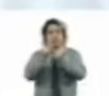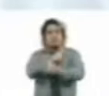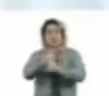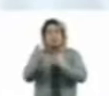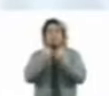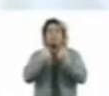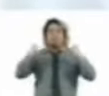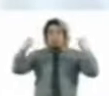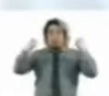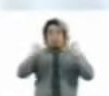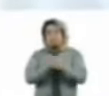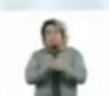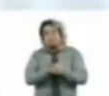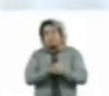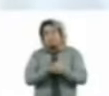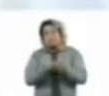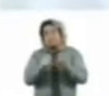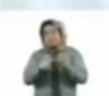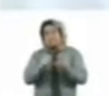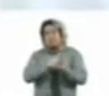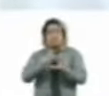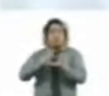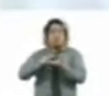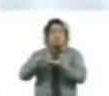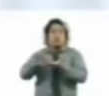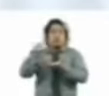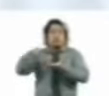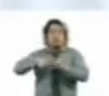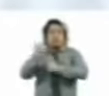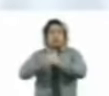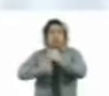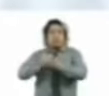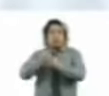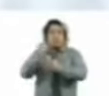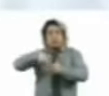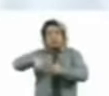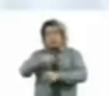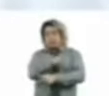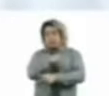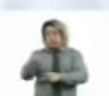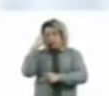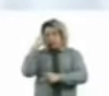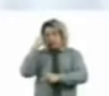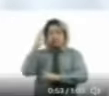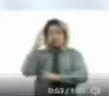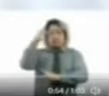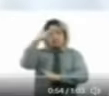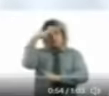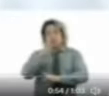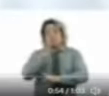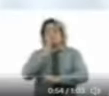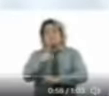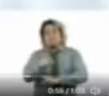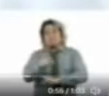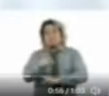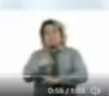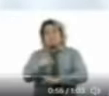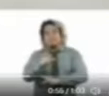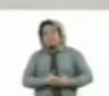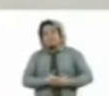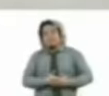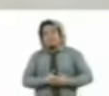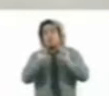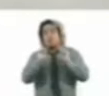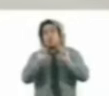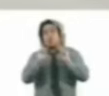soberanía, de apoyo a la economía popular y del futuro del país. En este tema de